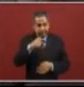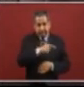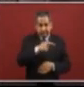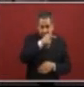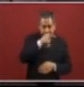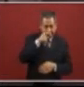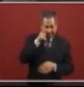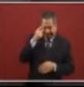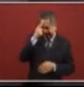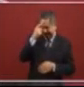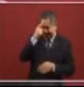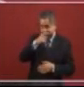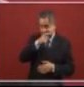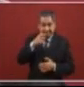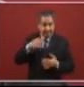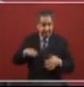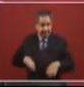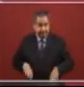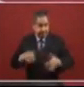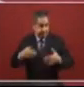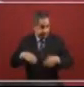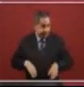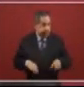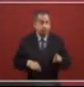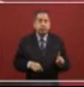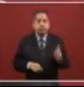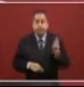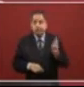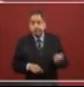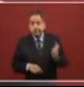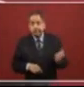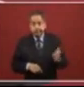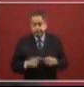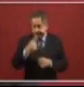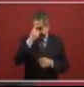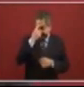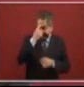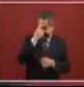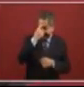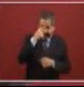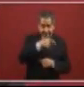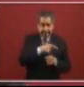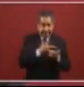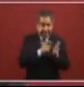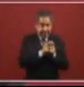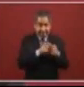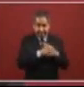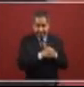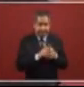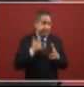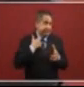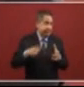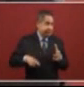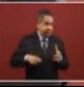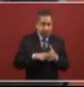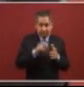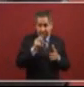lucro, fue lo que dominó durante todo este periodo,